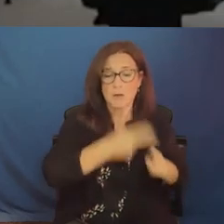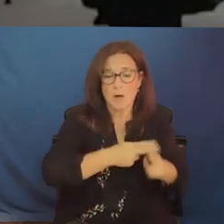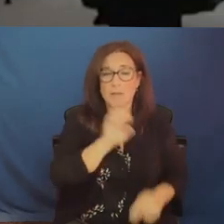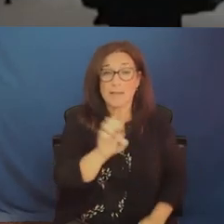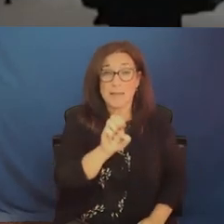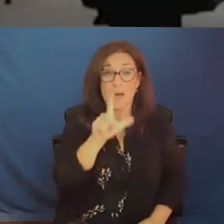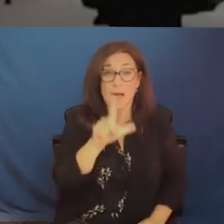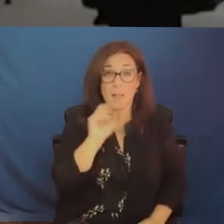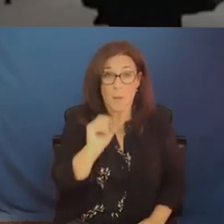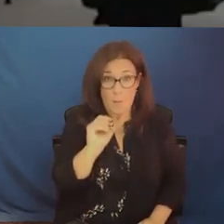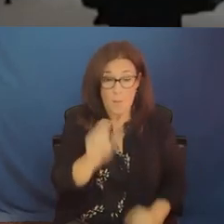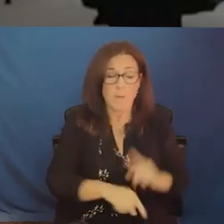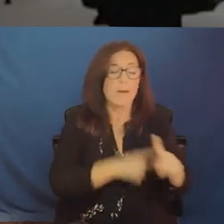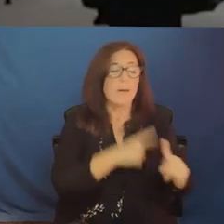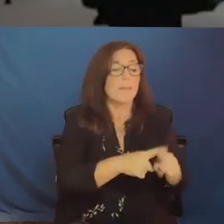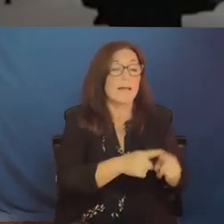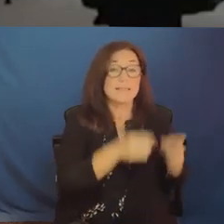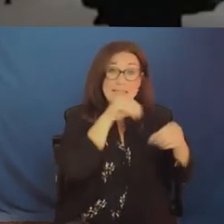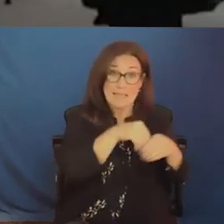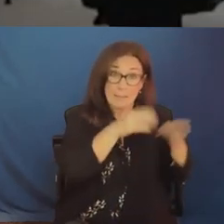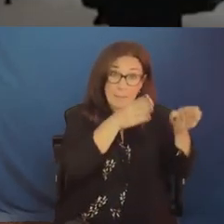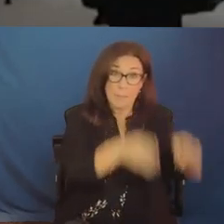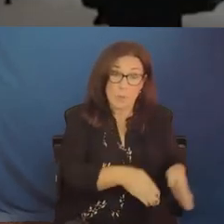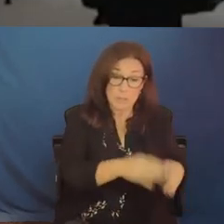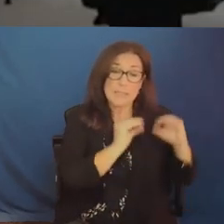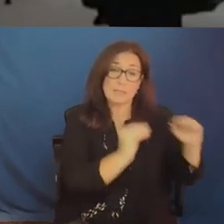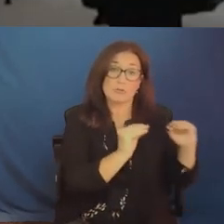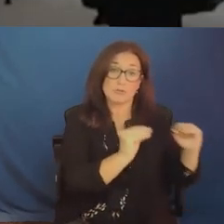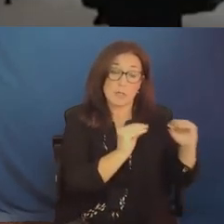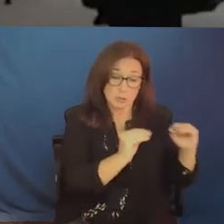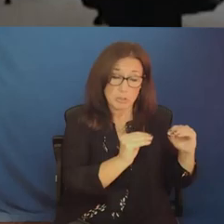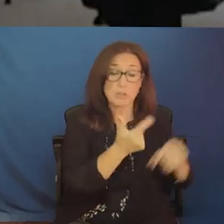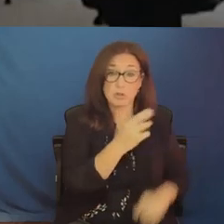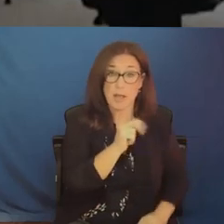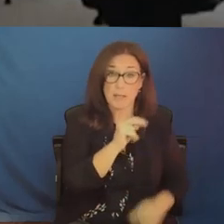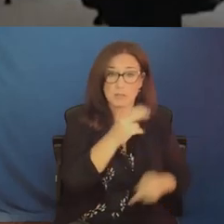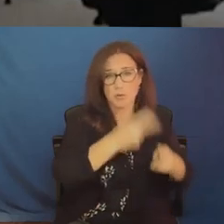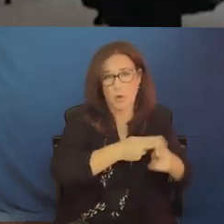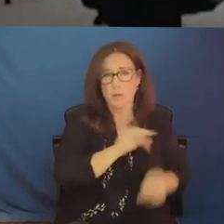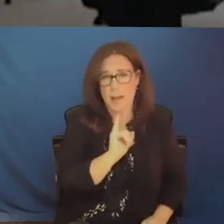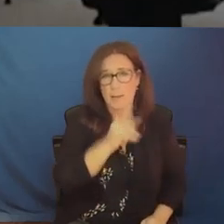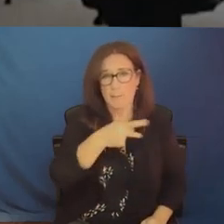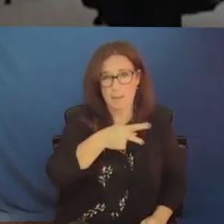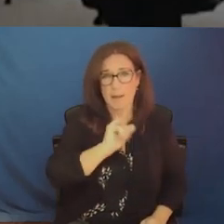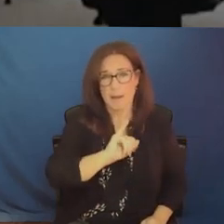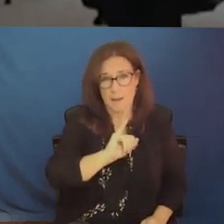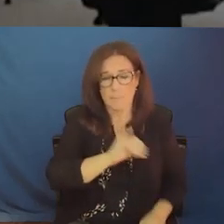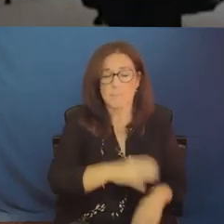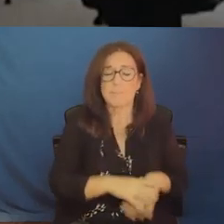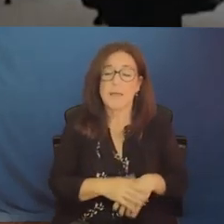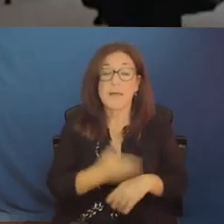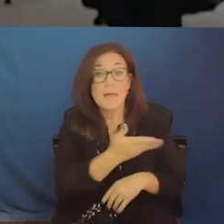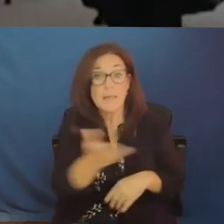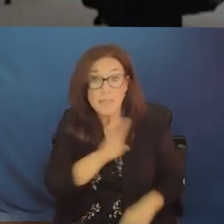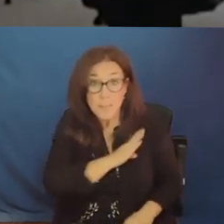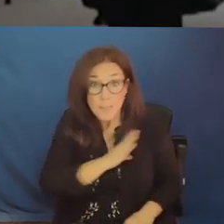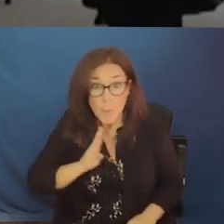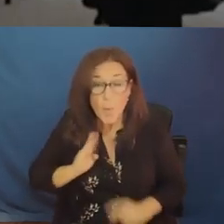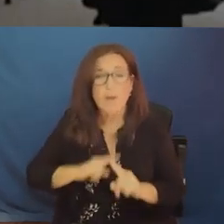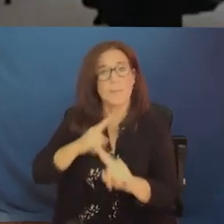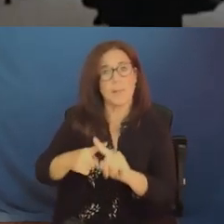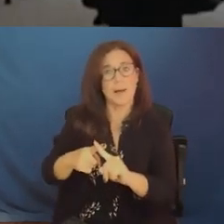nuestros subsidios de aprendizaje en personas conocidos también como ipad por sus siglas en inglés el consejo de la comunidad no se han escuchado hablar mucho